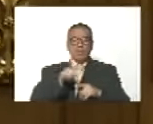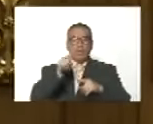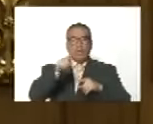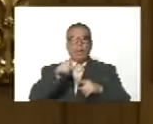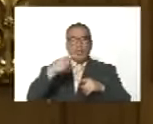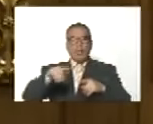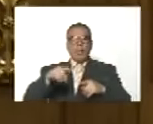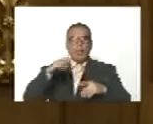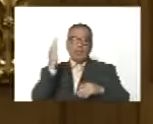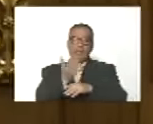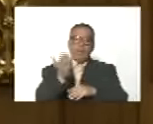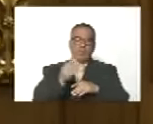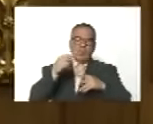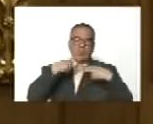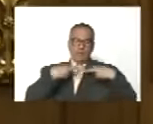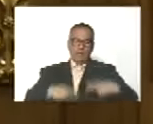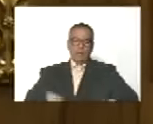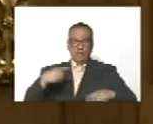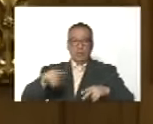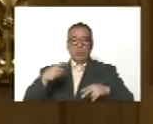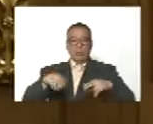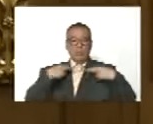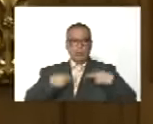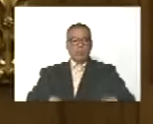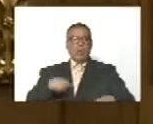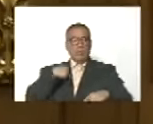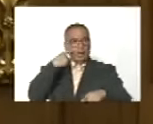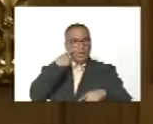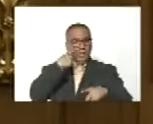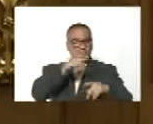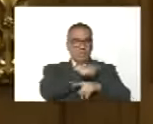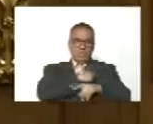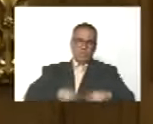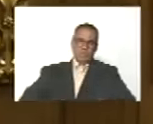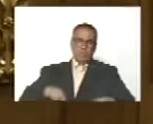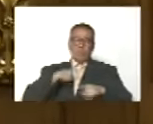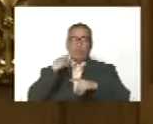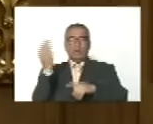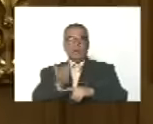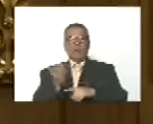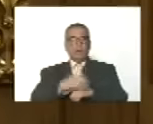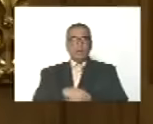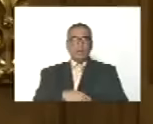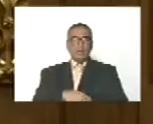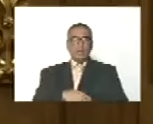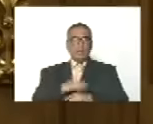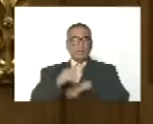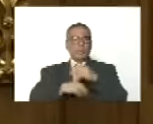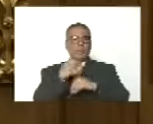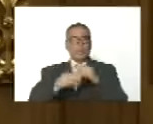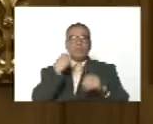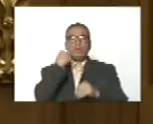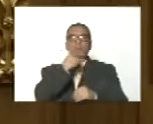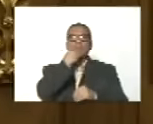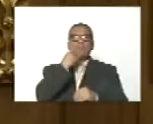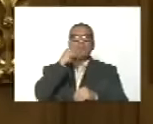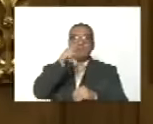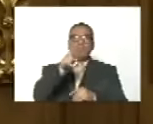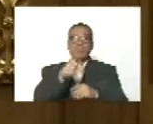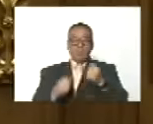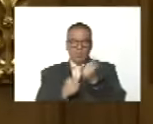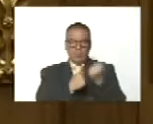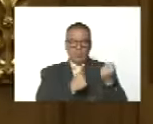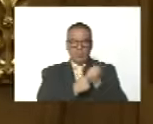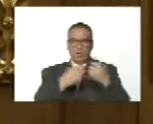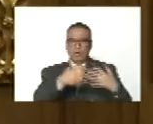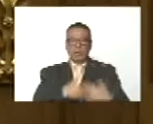los derechos humanos. Y mire qué cosa, presidente, frente a la masacre que comete Israel con el apoyo